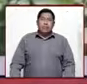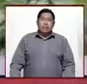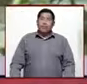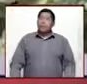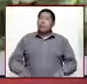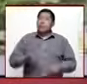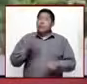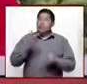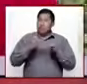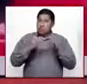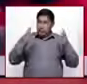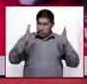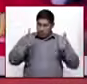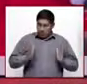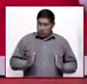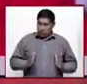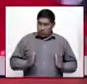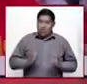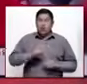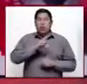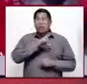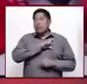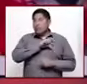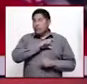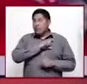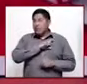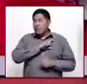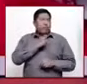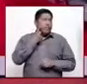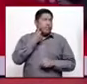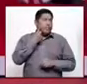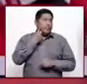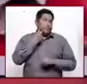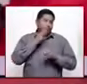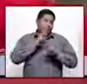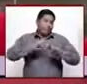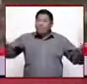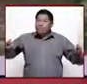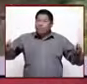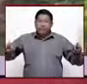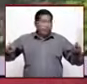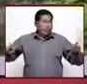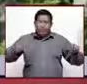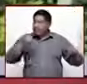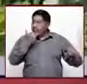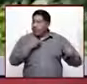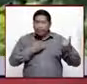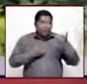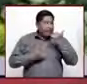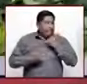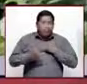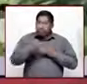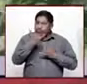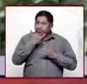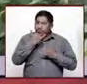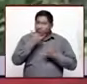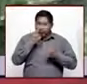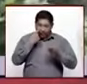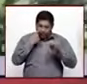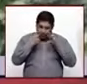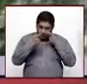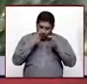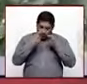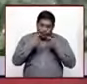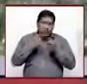Este es el segundo domicilio que la policía boliviana acaba de allanar. Precisamente en estos momentos se está desarrollando un rastrillaje